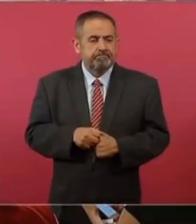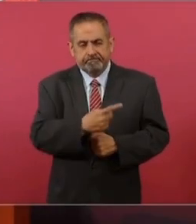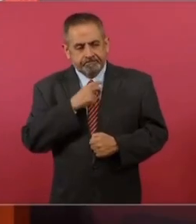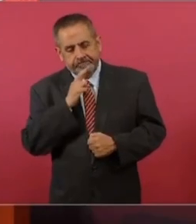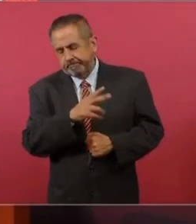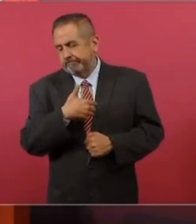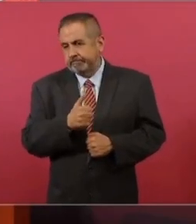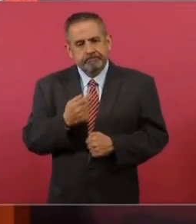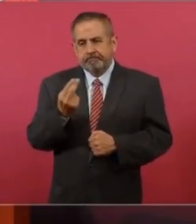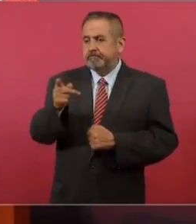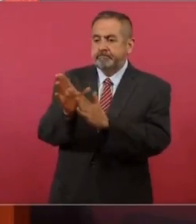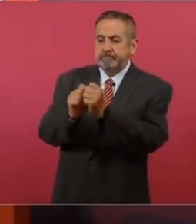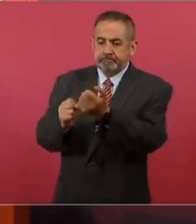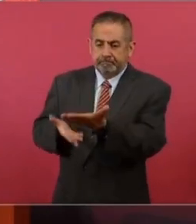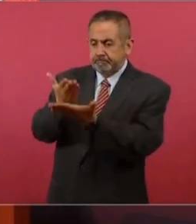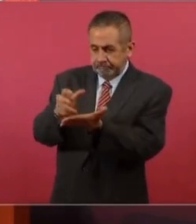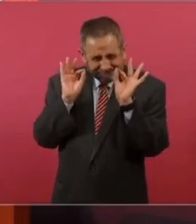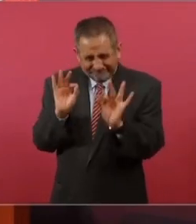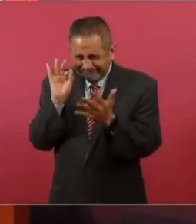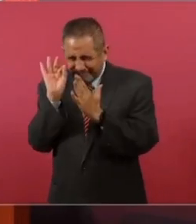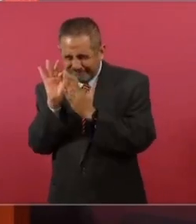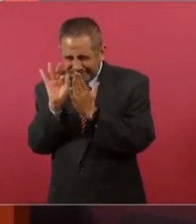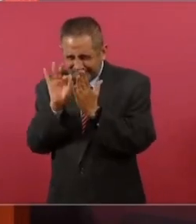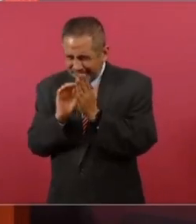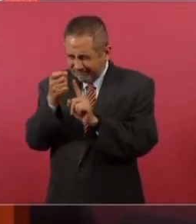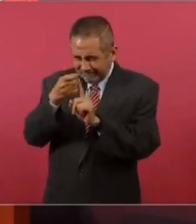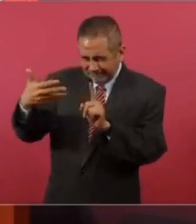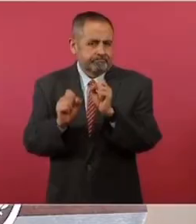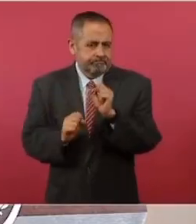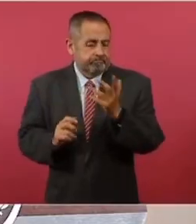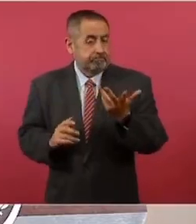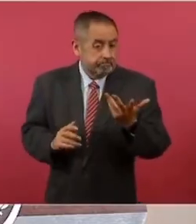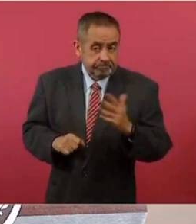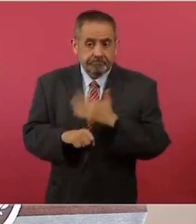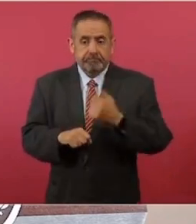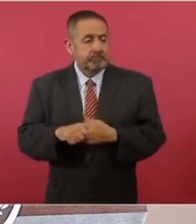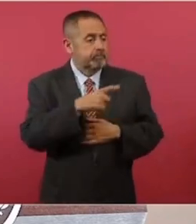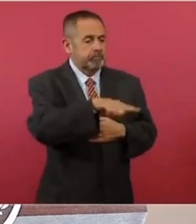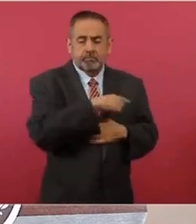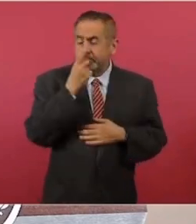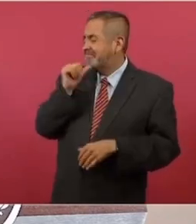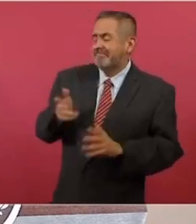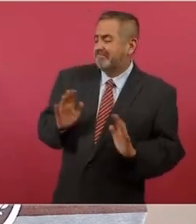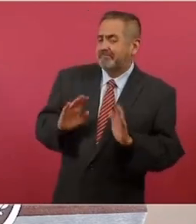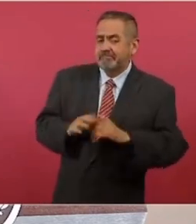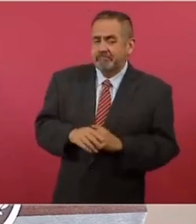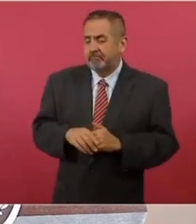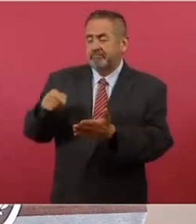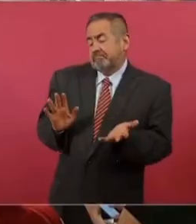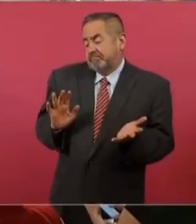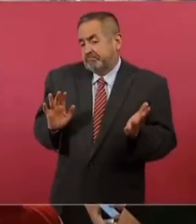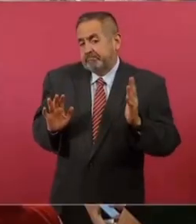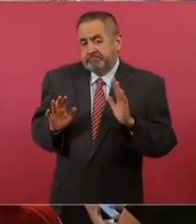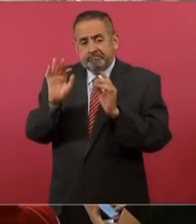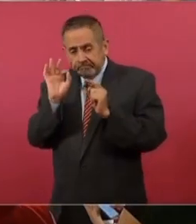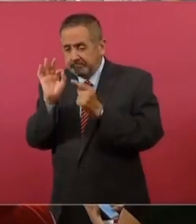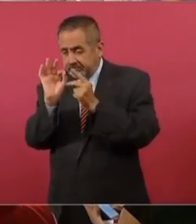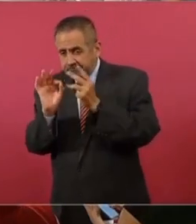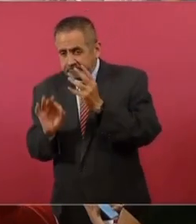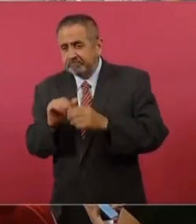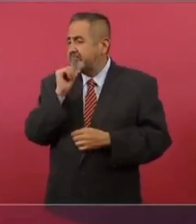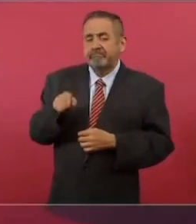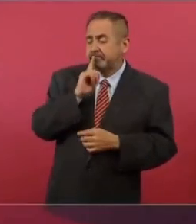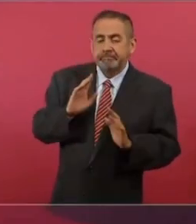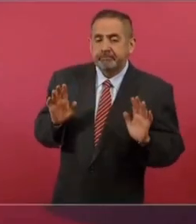de reforma a la Constitución más precisa, porque ellos dicen que no está clara la Constitución. No está especificado, ¿no?,